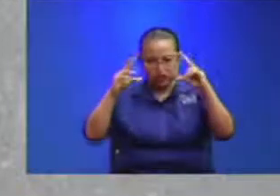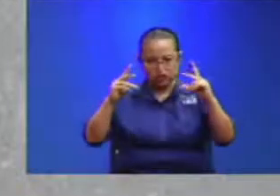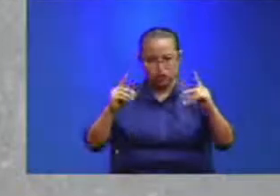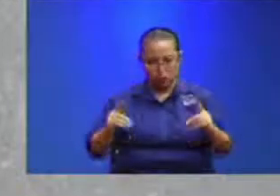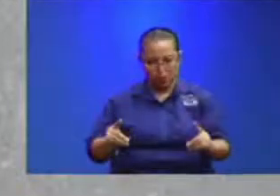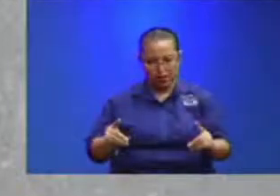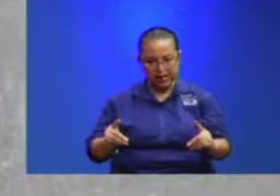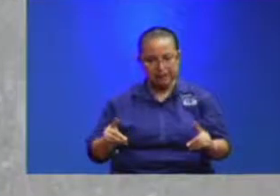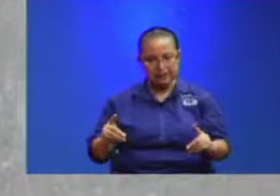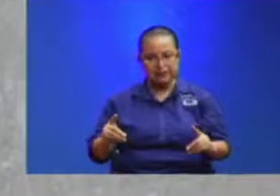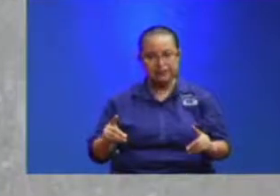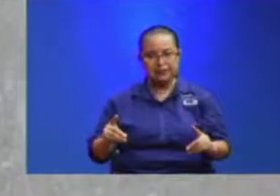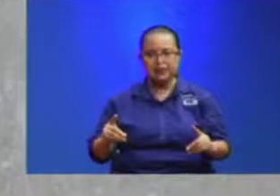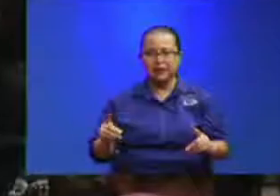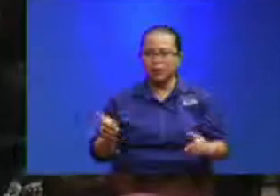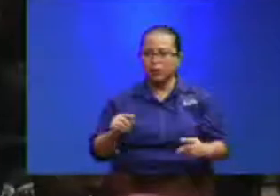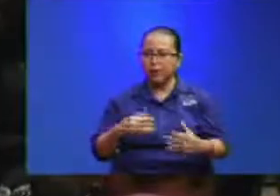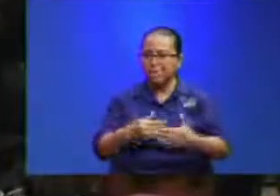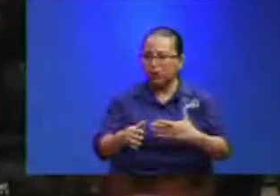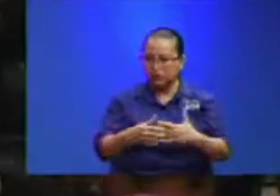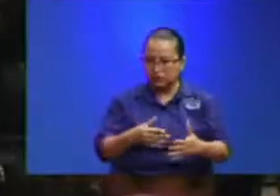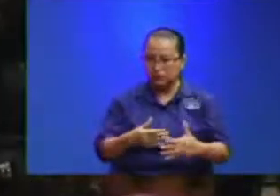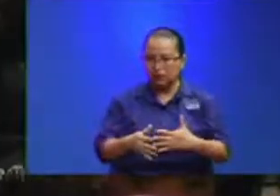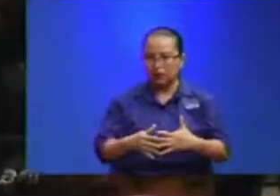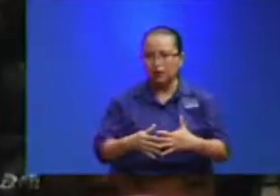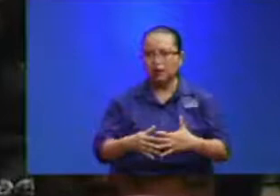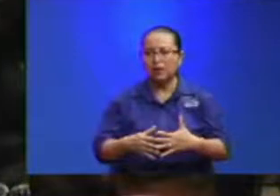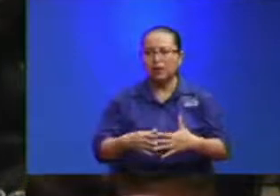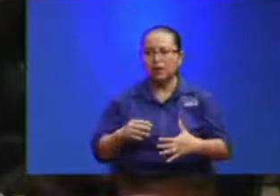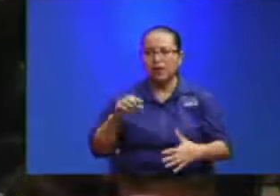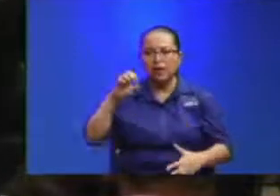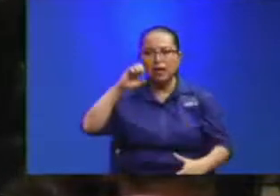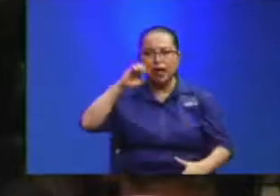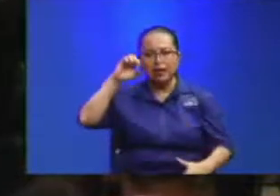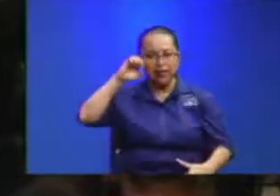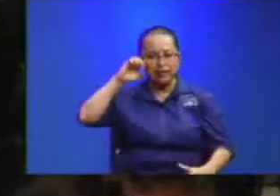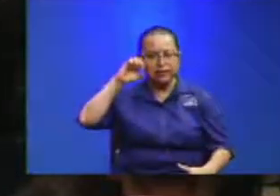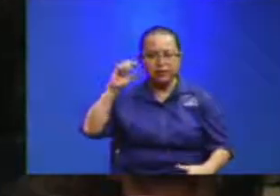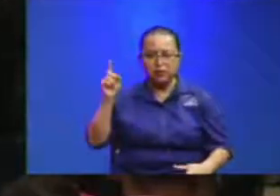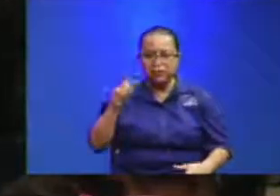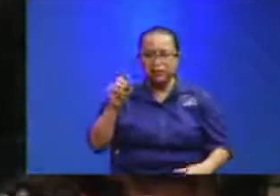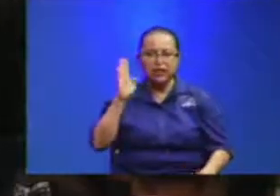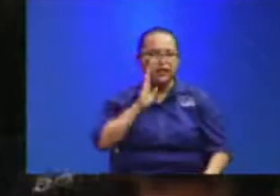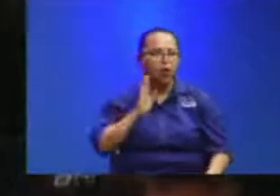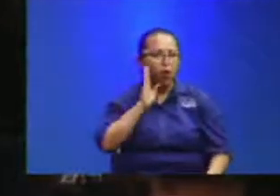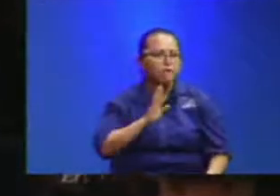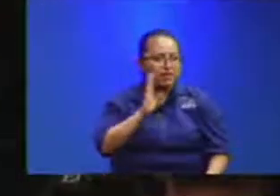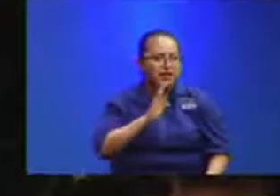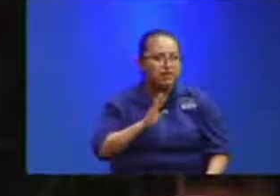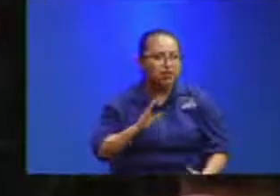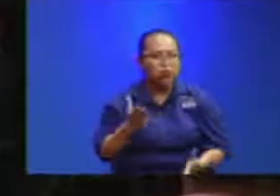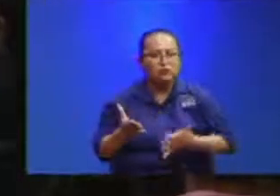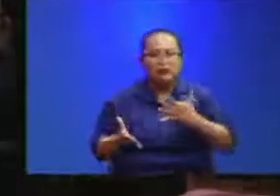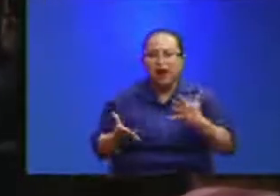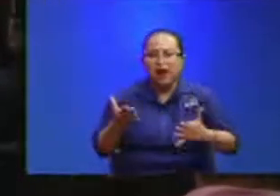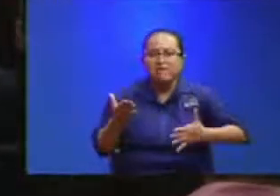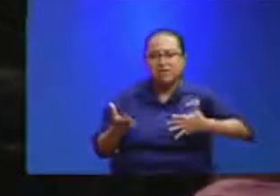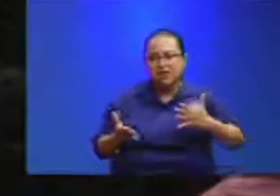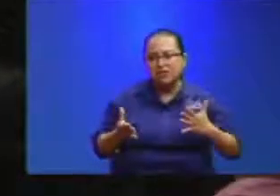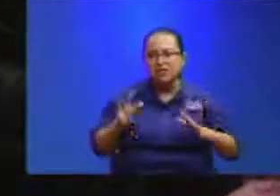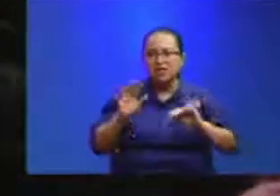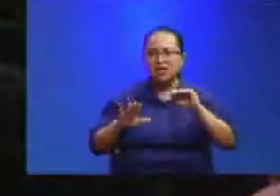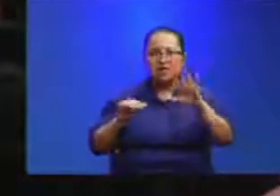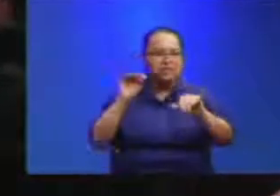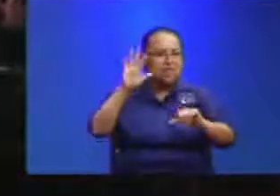no importa a qué edad la tomaste no importa si eras un jovencito si eras una jovencita de 15 años